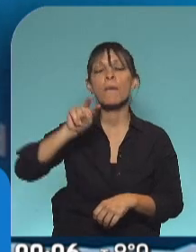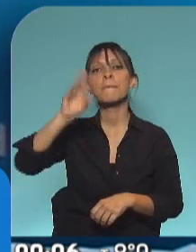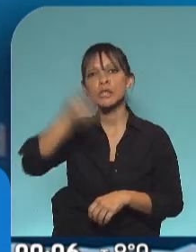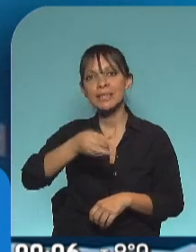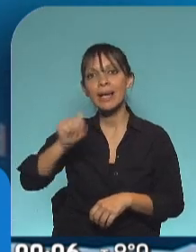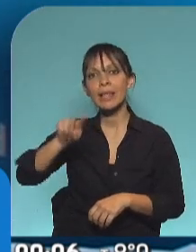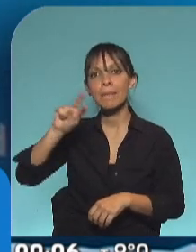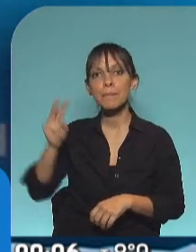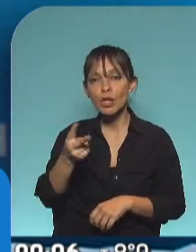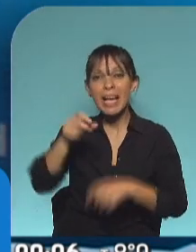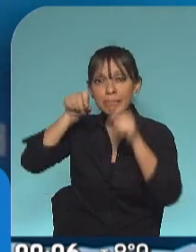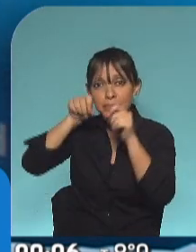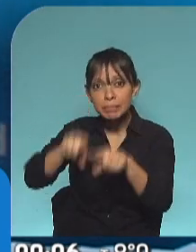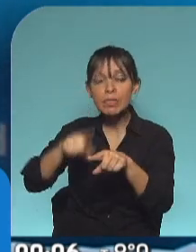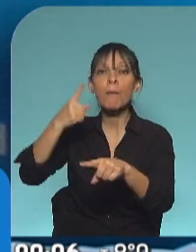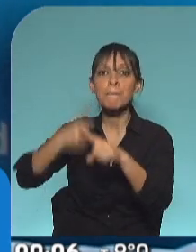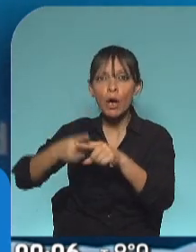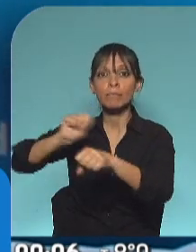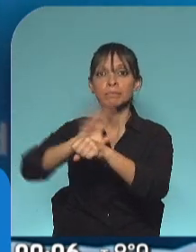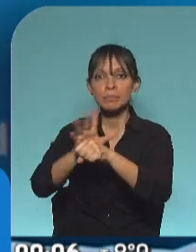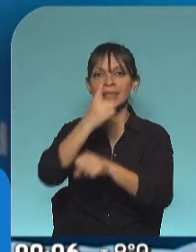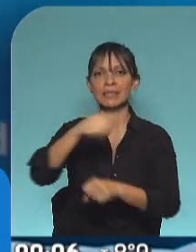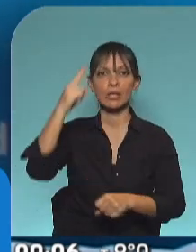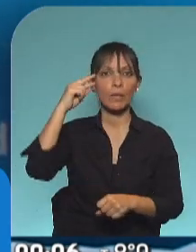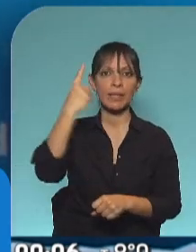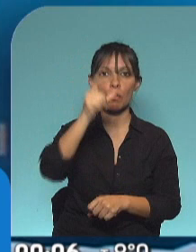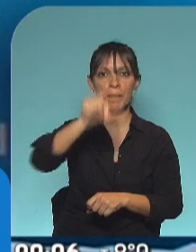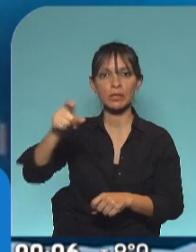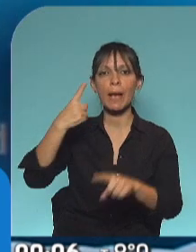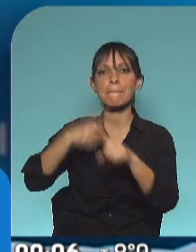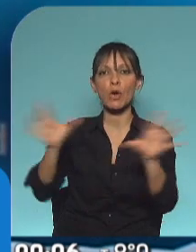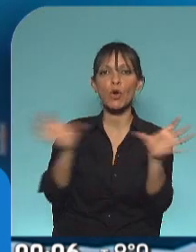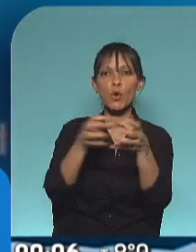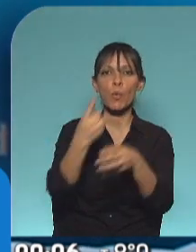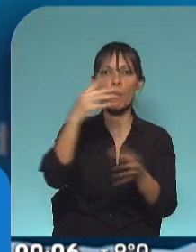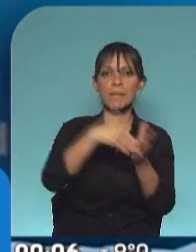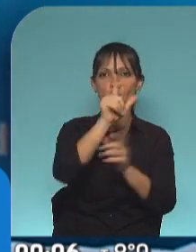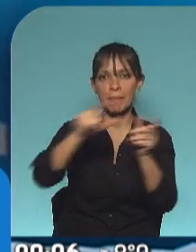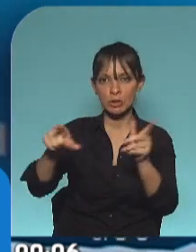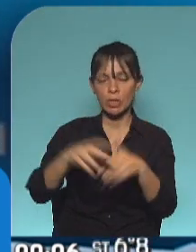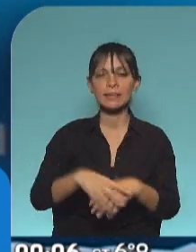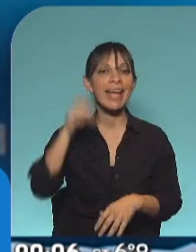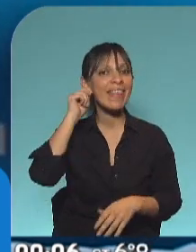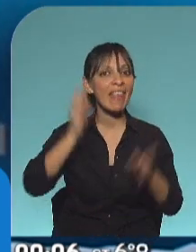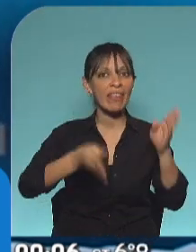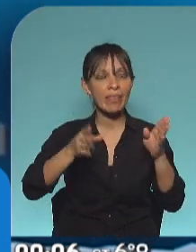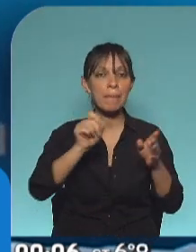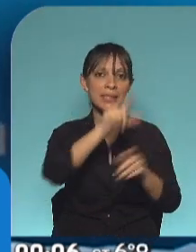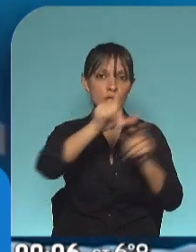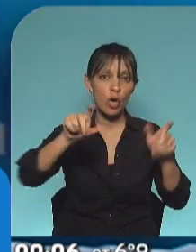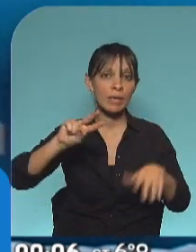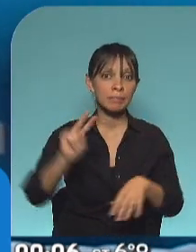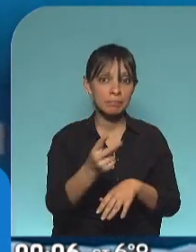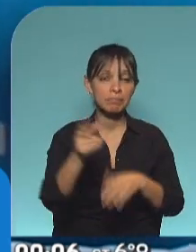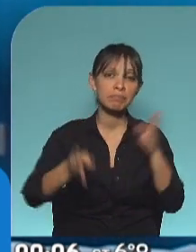mortalidad específica por coronavirus de 191 personas por cada millón de habitantes. La edad mediana de los fallecidos